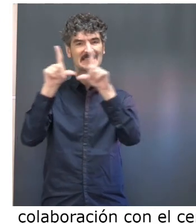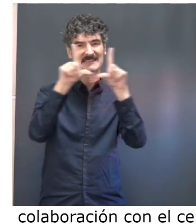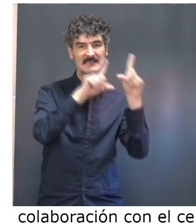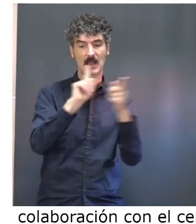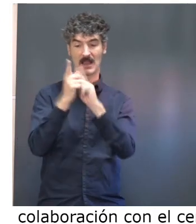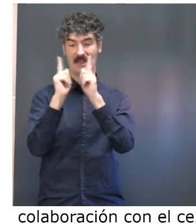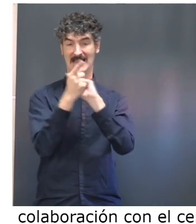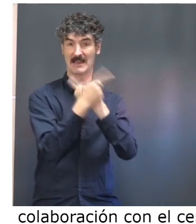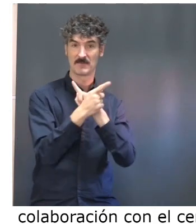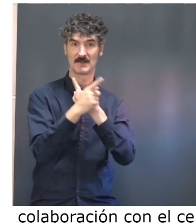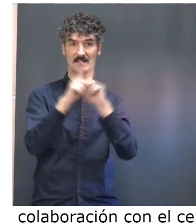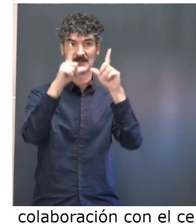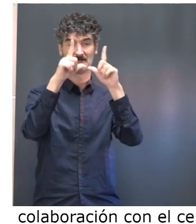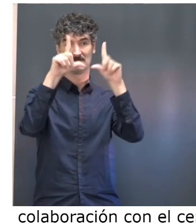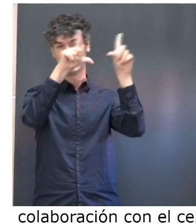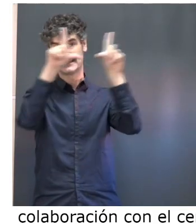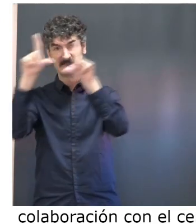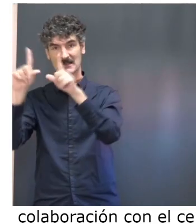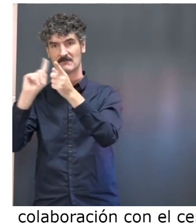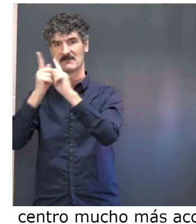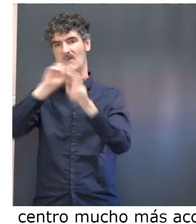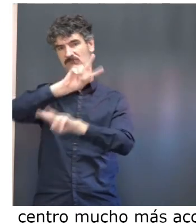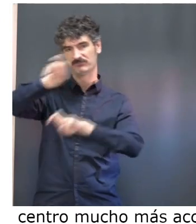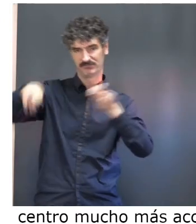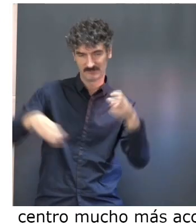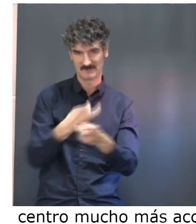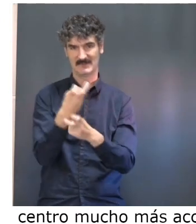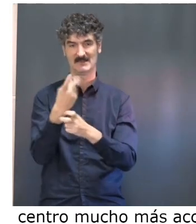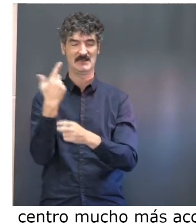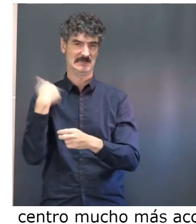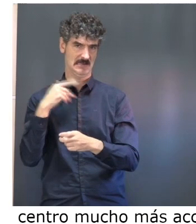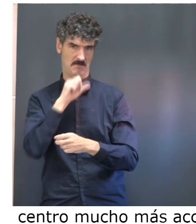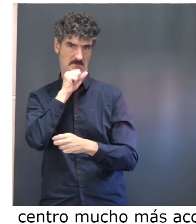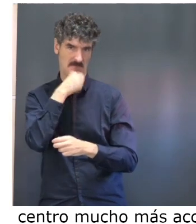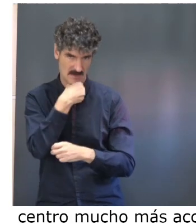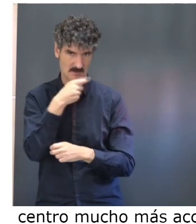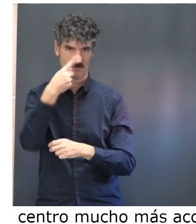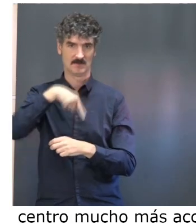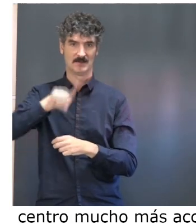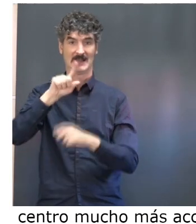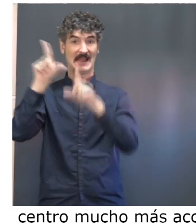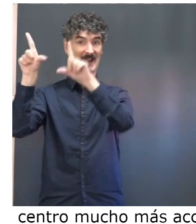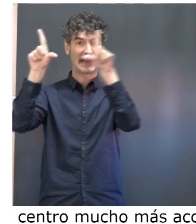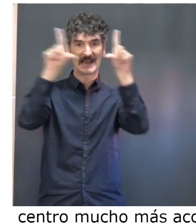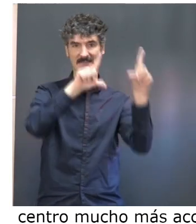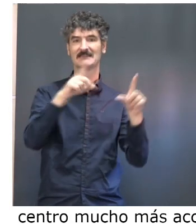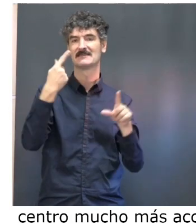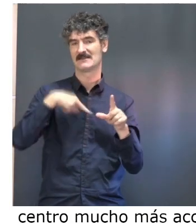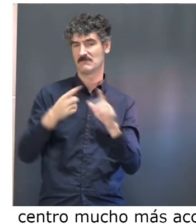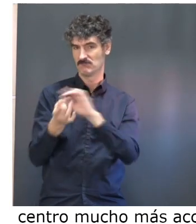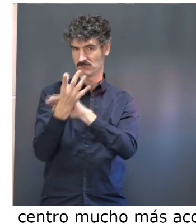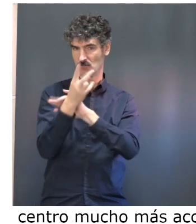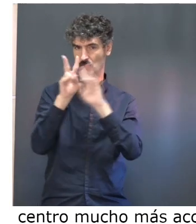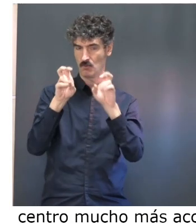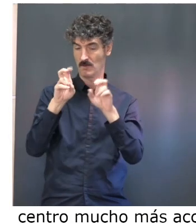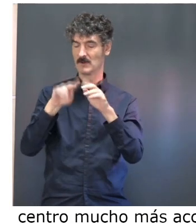señalización del centro, un poco remodelar, porque al final los carteles, el paso del tiempo hace mella en todo, y en la cartelería también. Pero